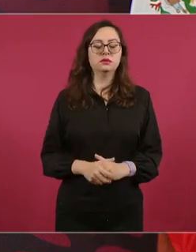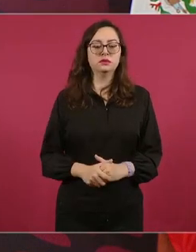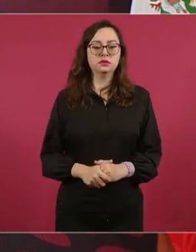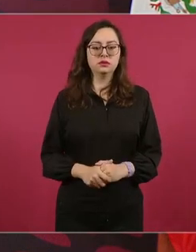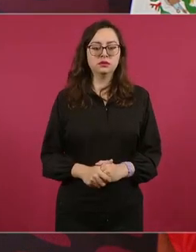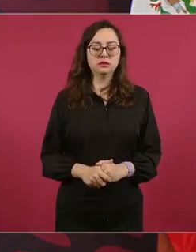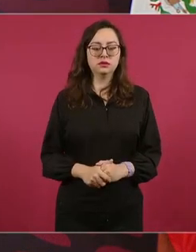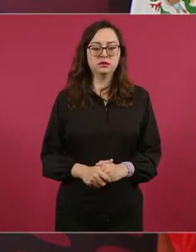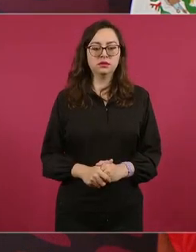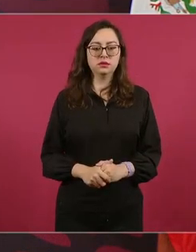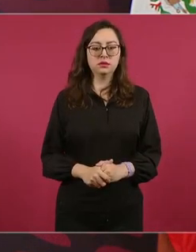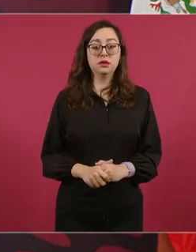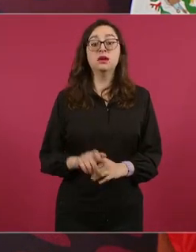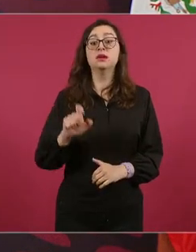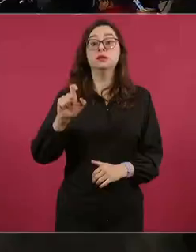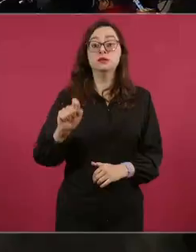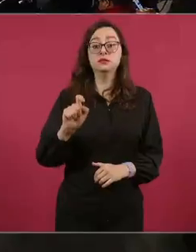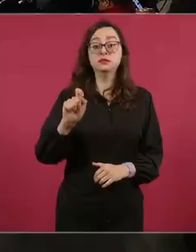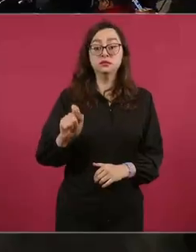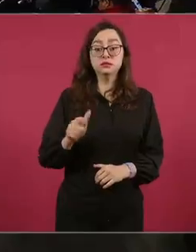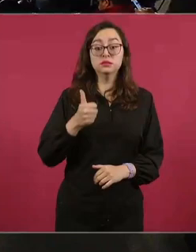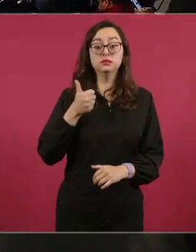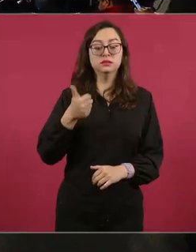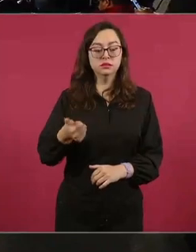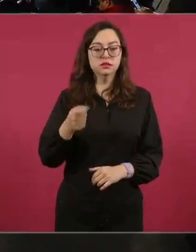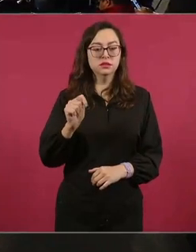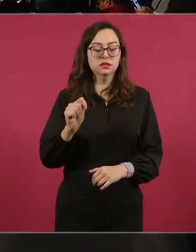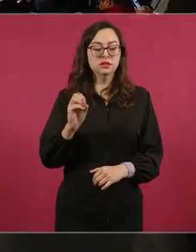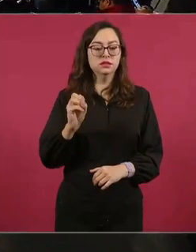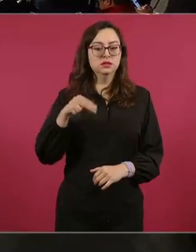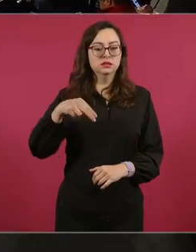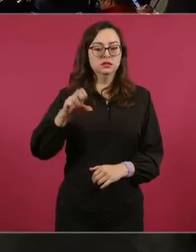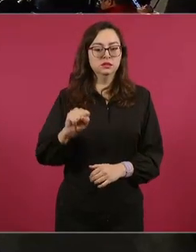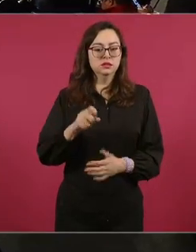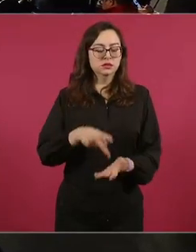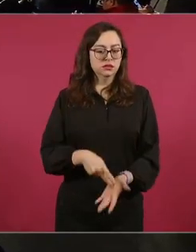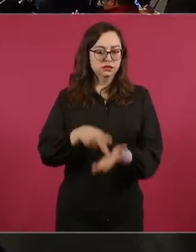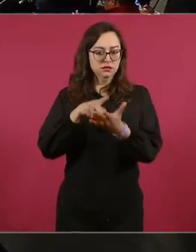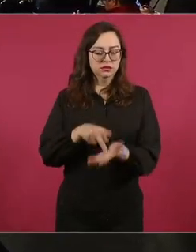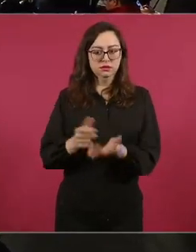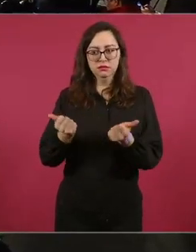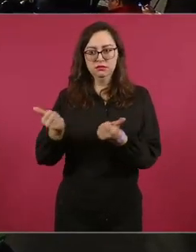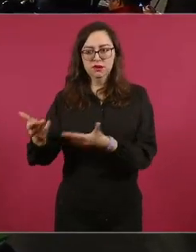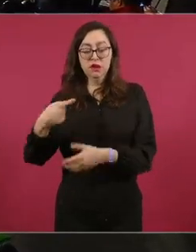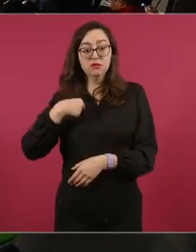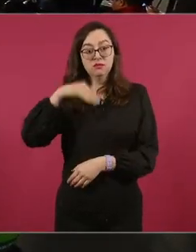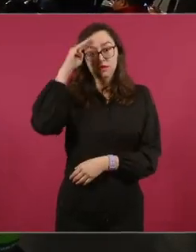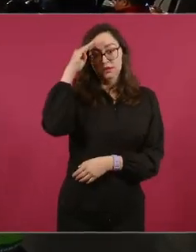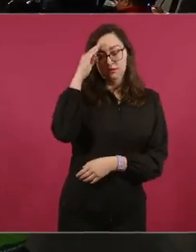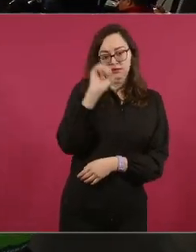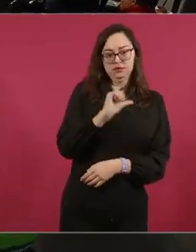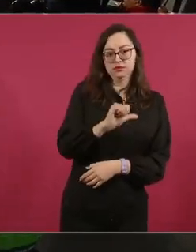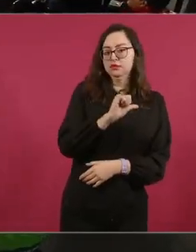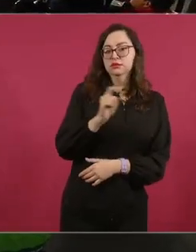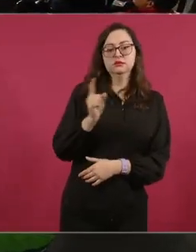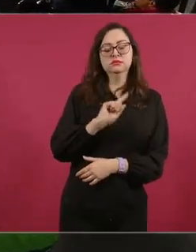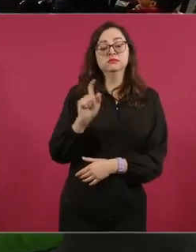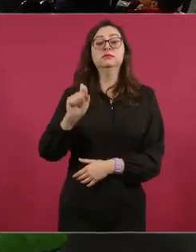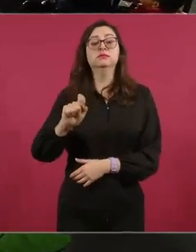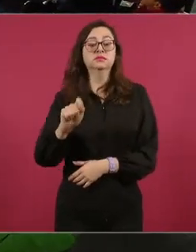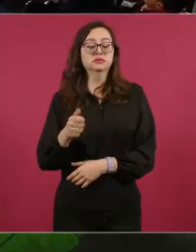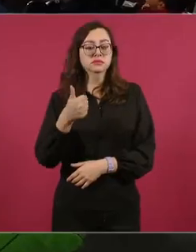Son 26 toneladas de defensa. Yo decía 16.